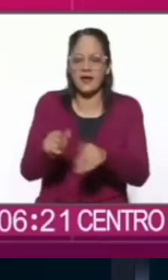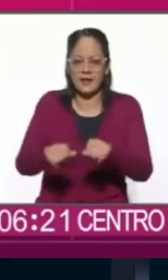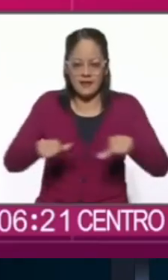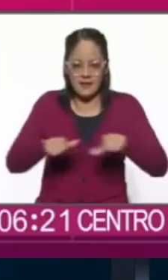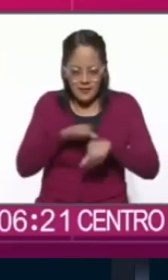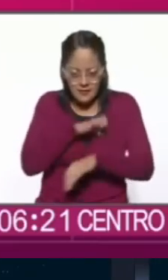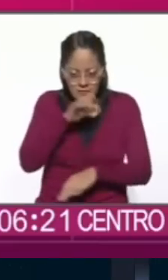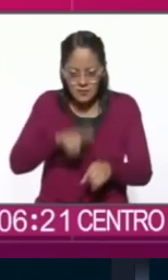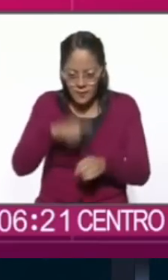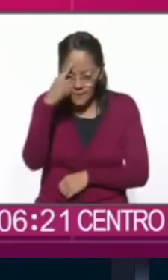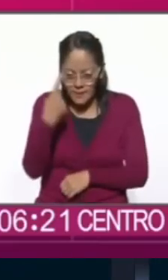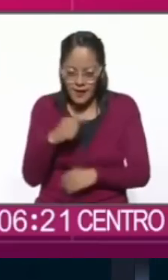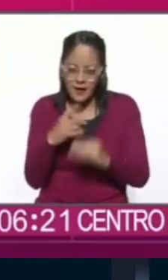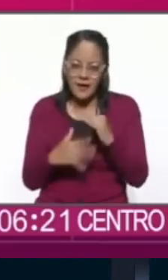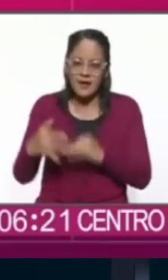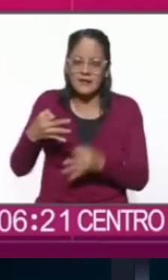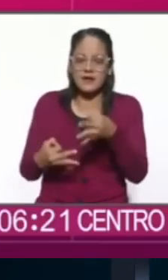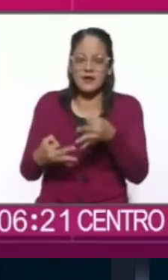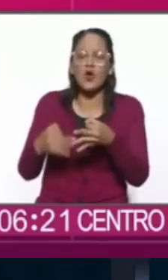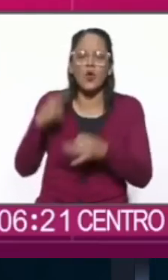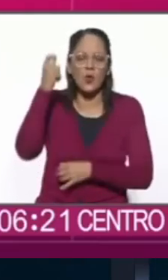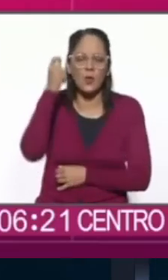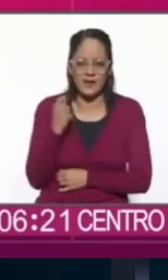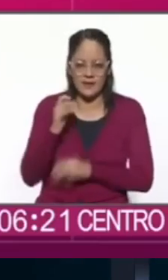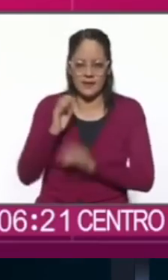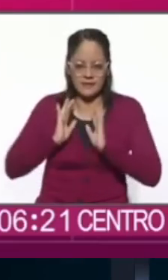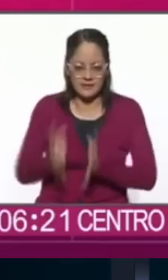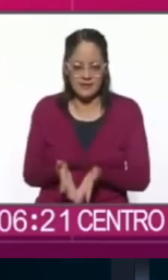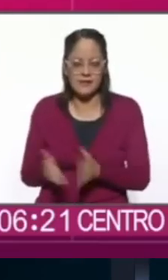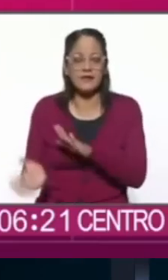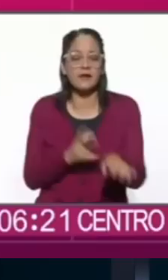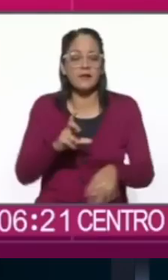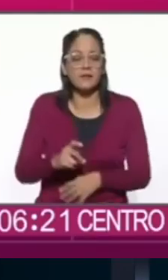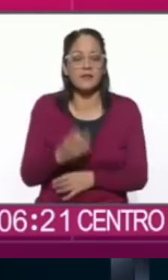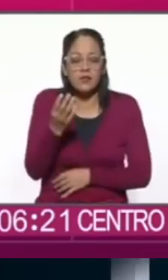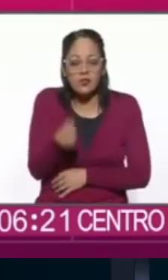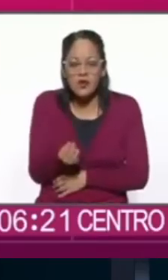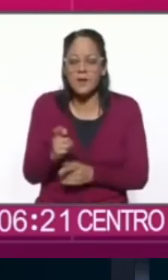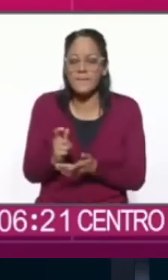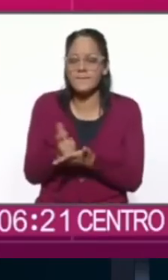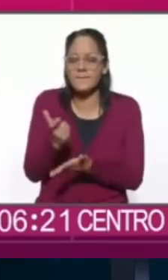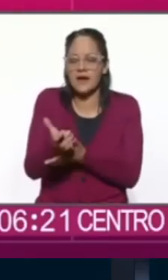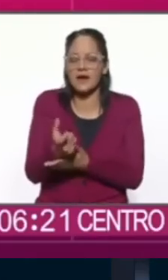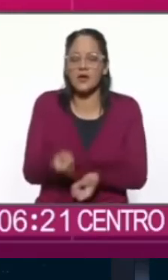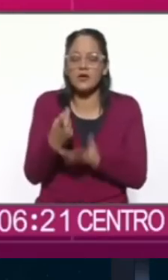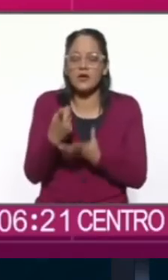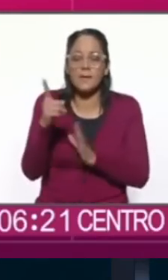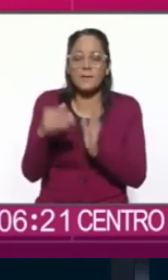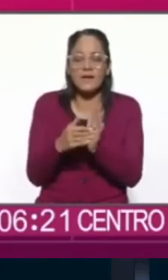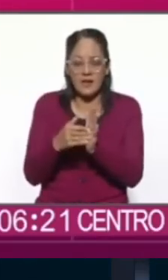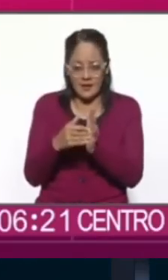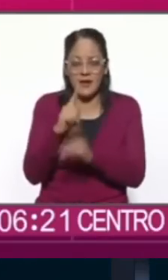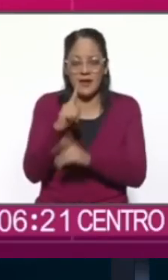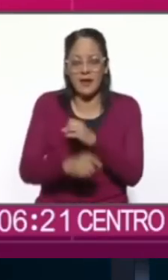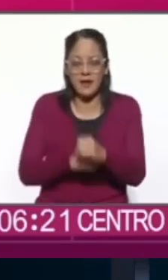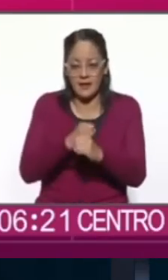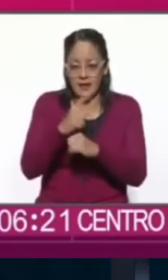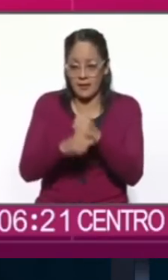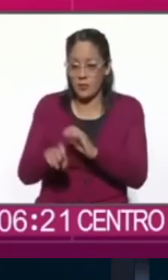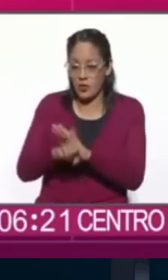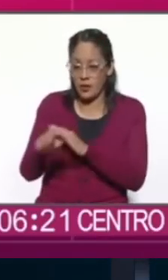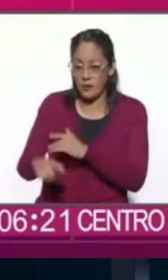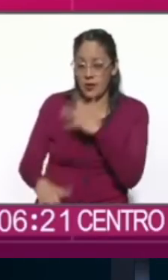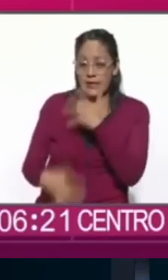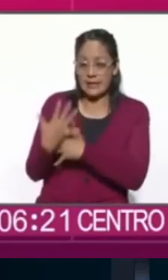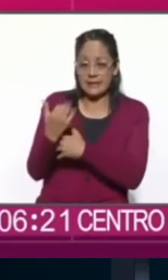atención especial para ministros jubilados. 39. Un estímulo por antigüedad de 1,000 pesos anuales. Es decir, si trabajaron 15